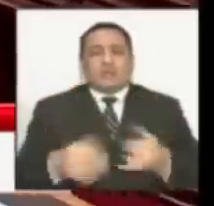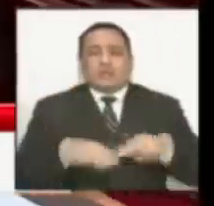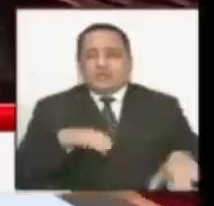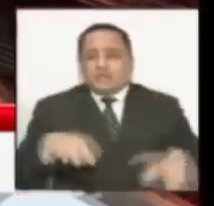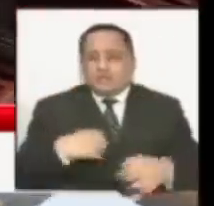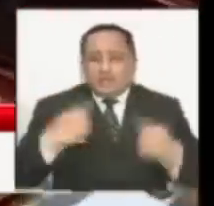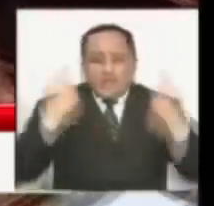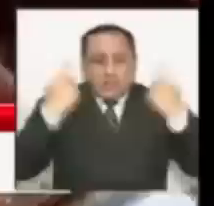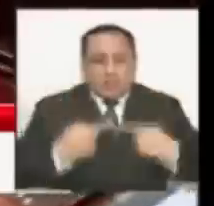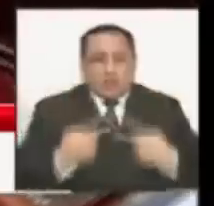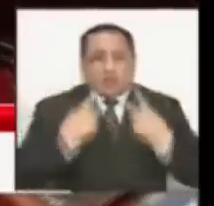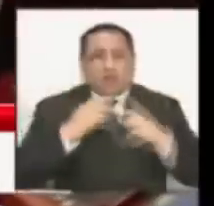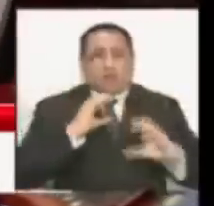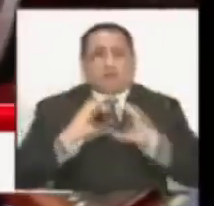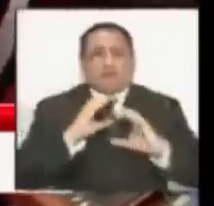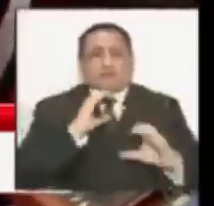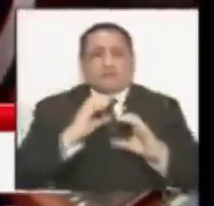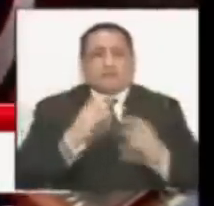Continúa entonces las